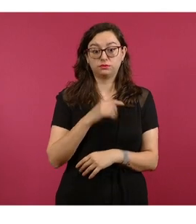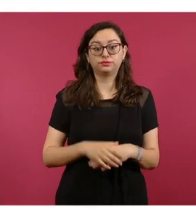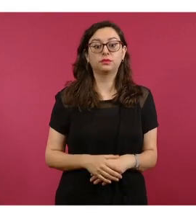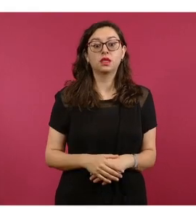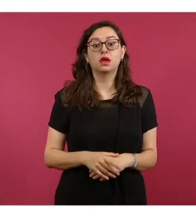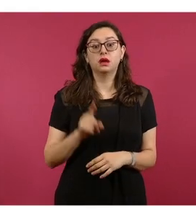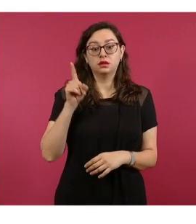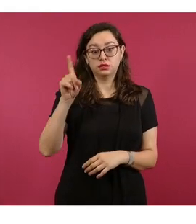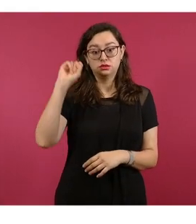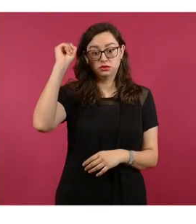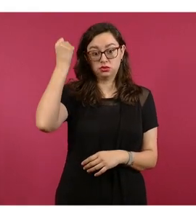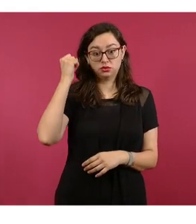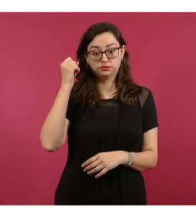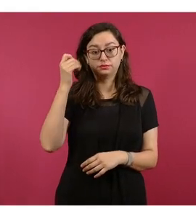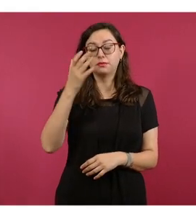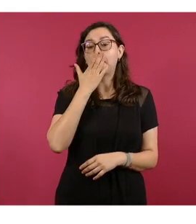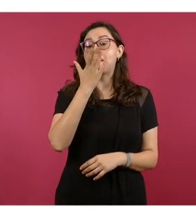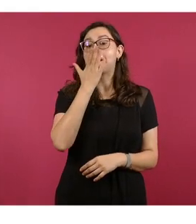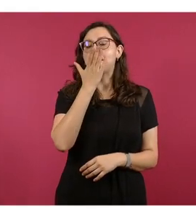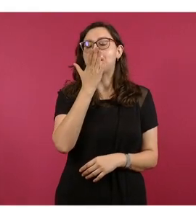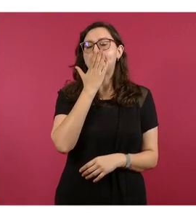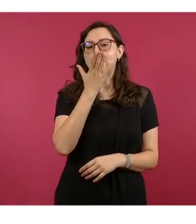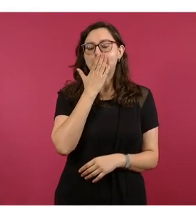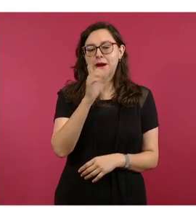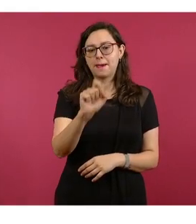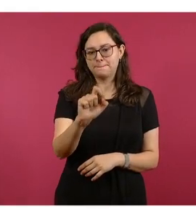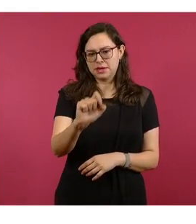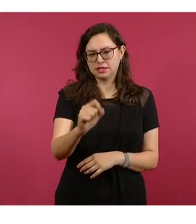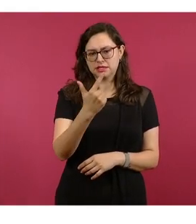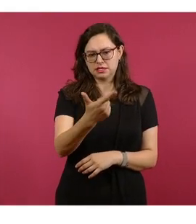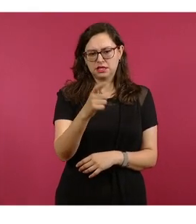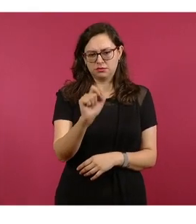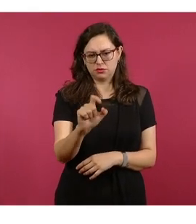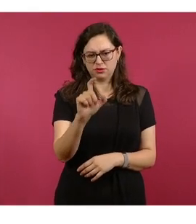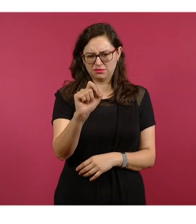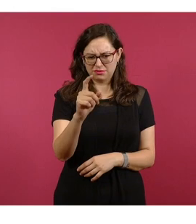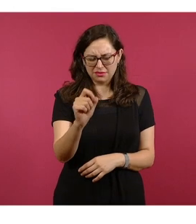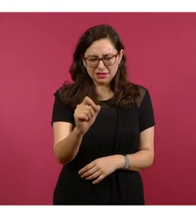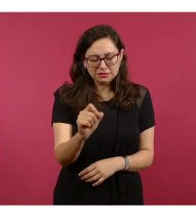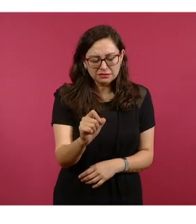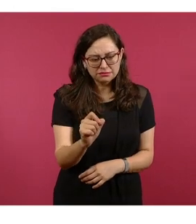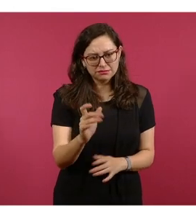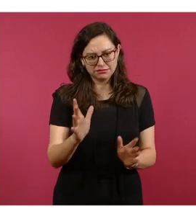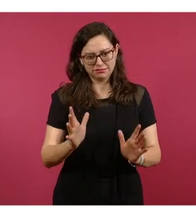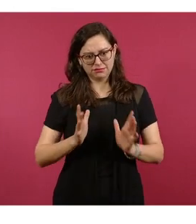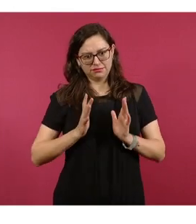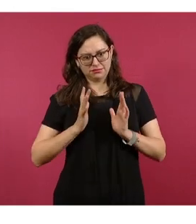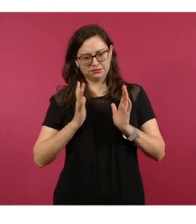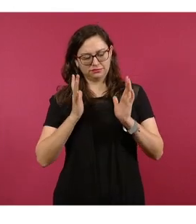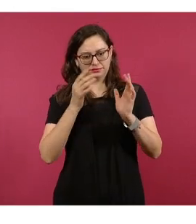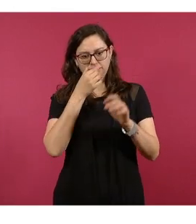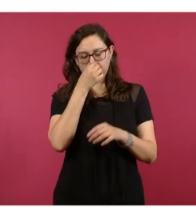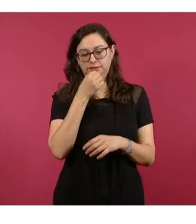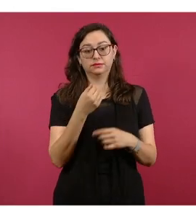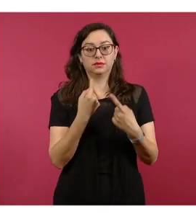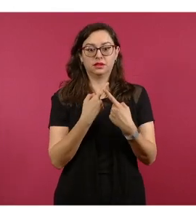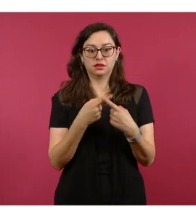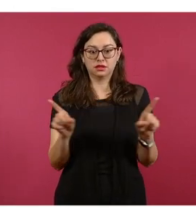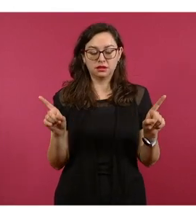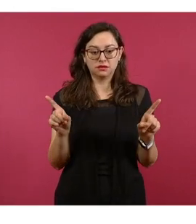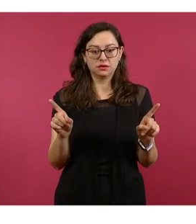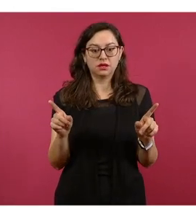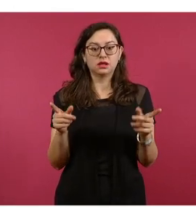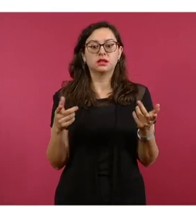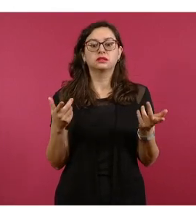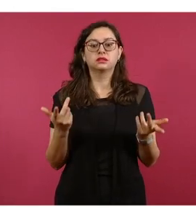27 pesos con 20 centavos en promedio el litro de premium. Y seguimos con Petro7, pero